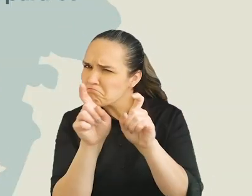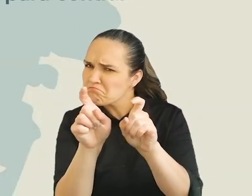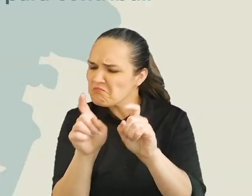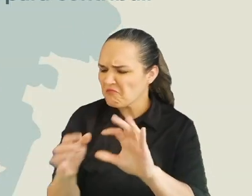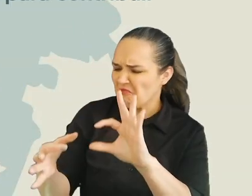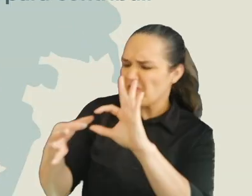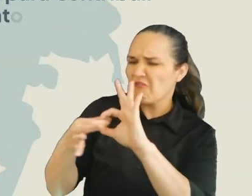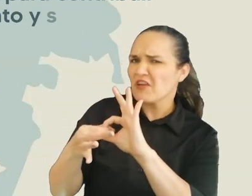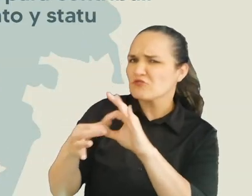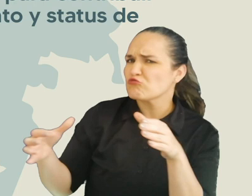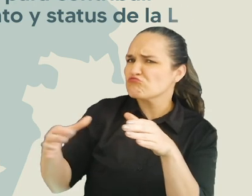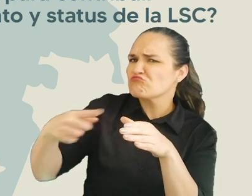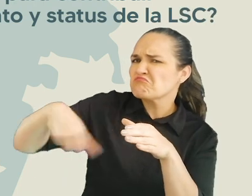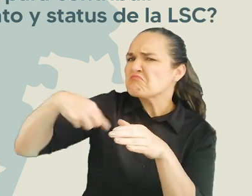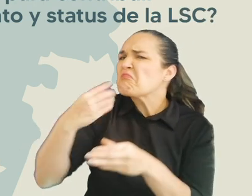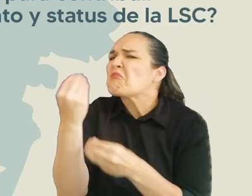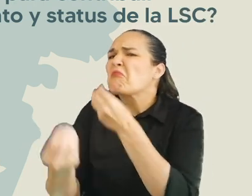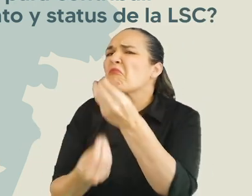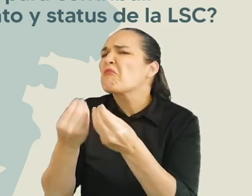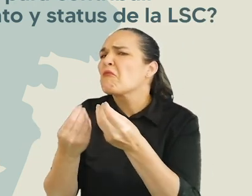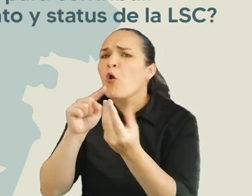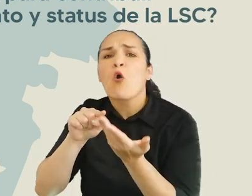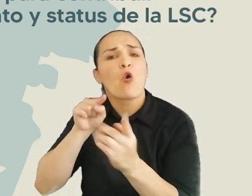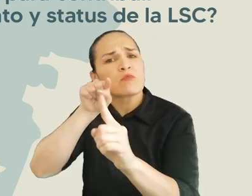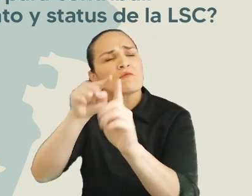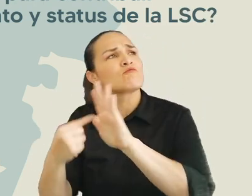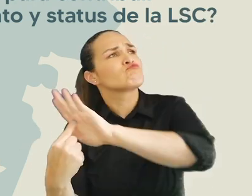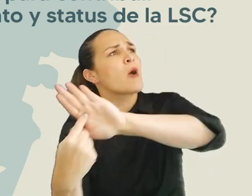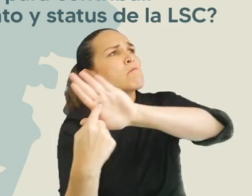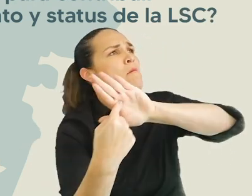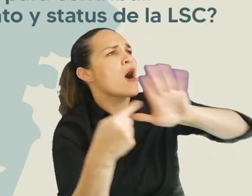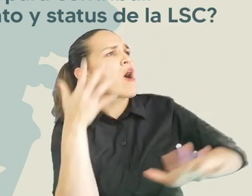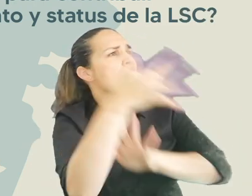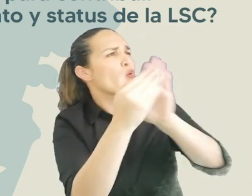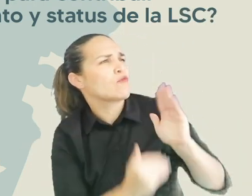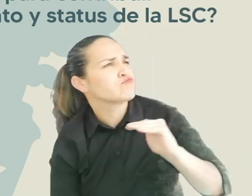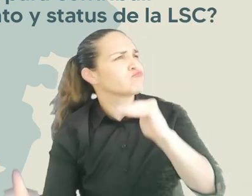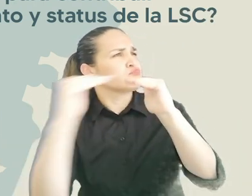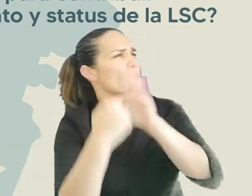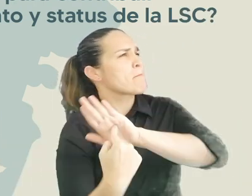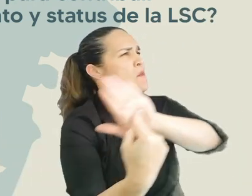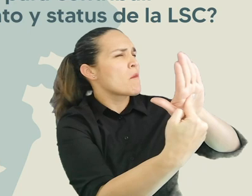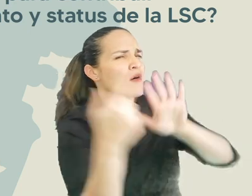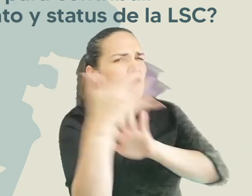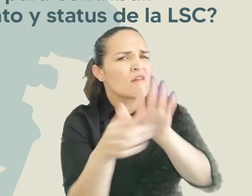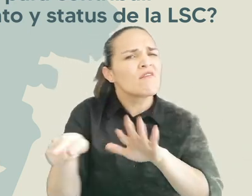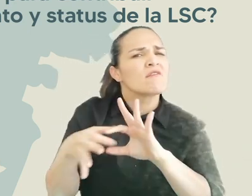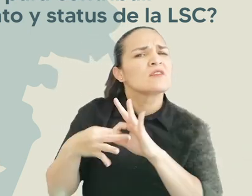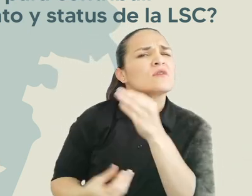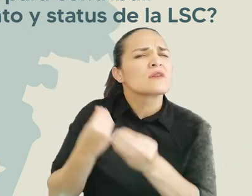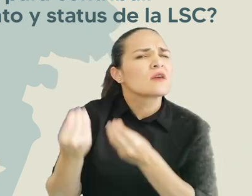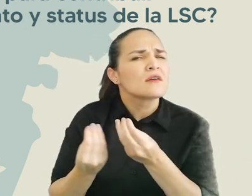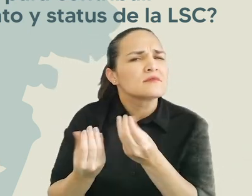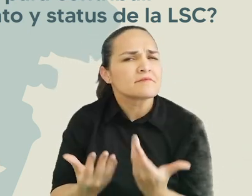¿Y en qué espacios participa FENASCOL para contribuir al posicionamiento y estatus de la lengua de señas